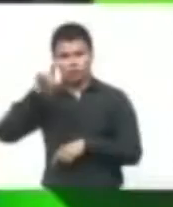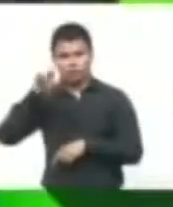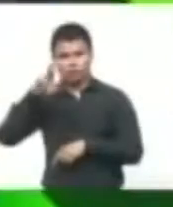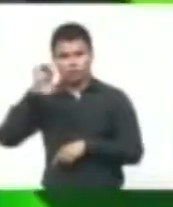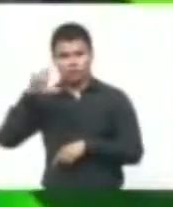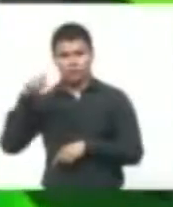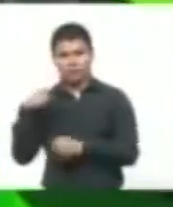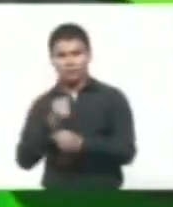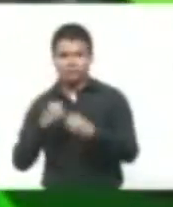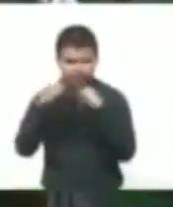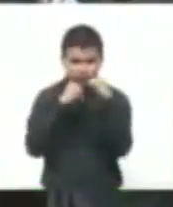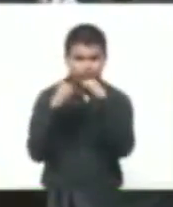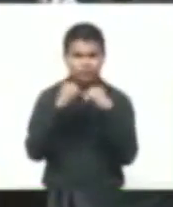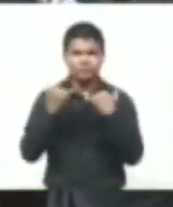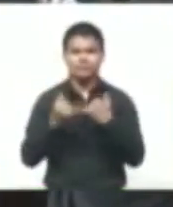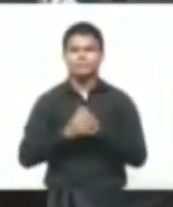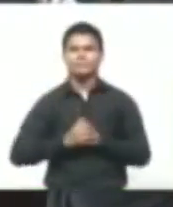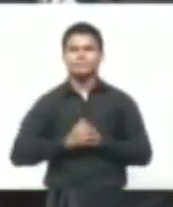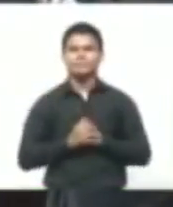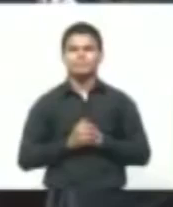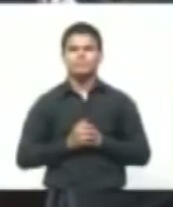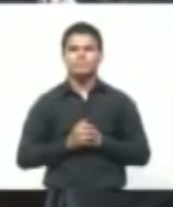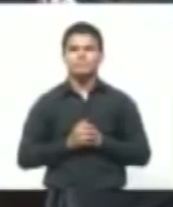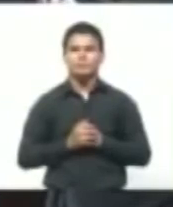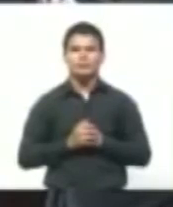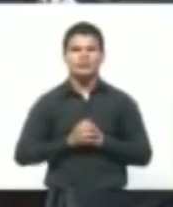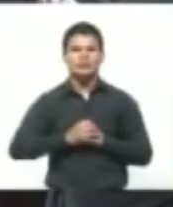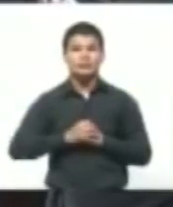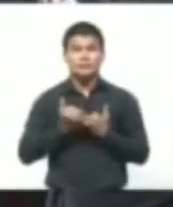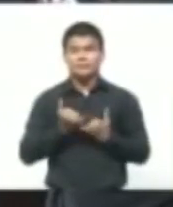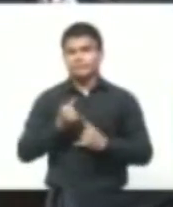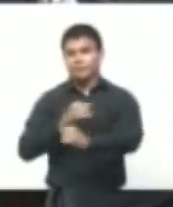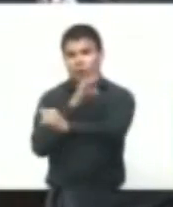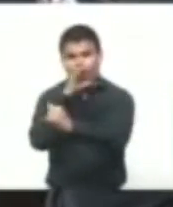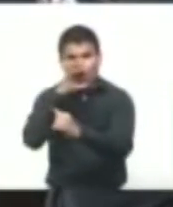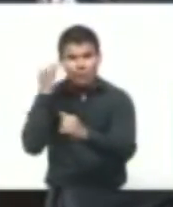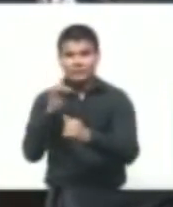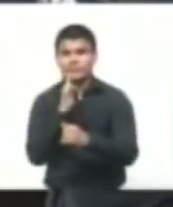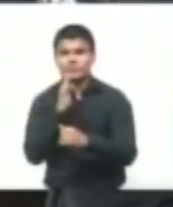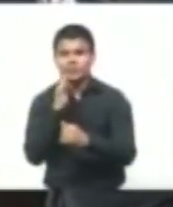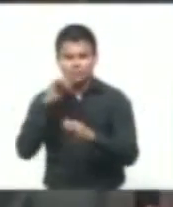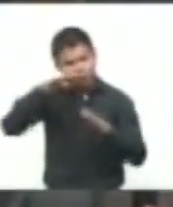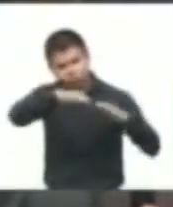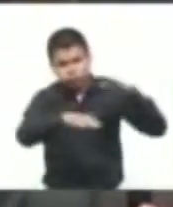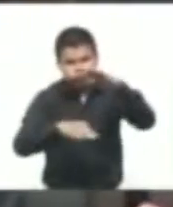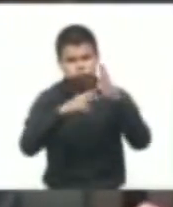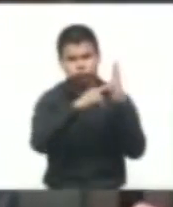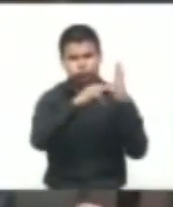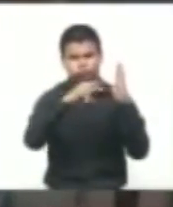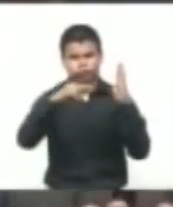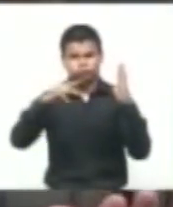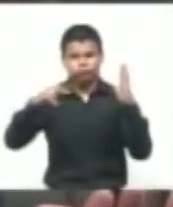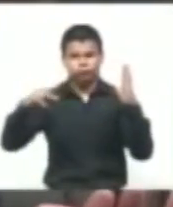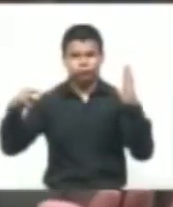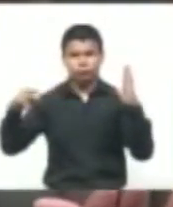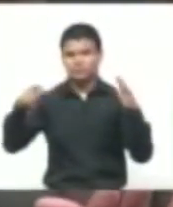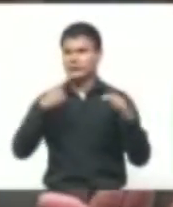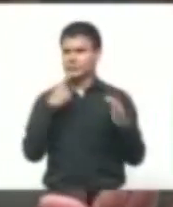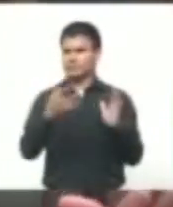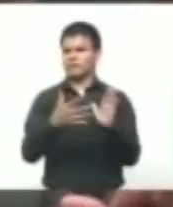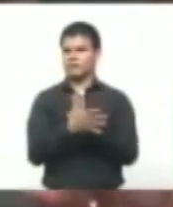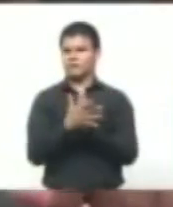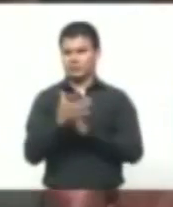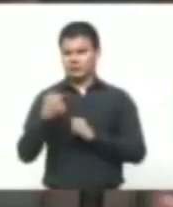Martínez. El legendario nadador Michael Phelps no tuvo problemas en admitir que no cree que los Juegos Olímpicos y